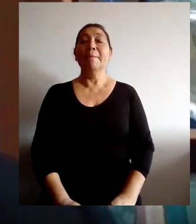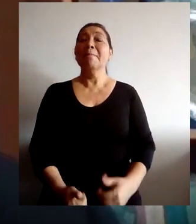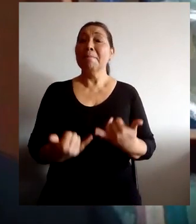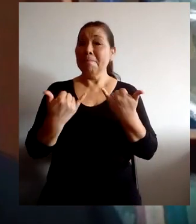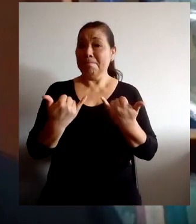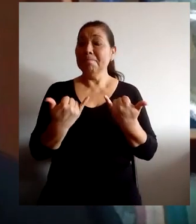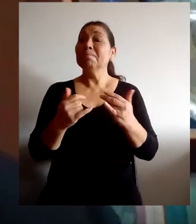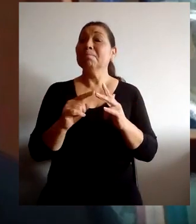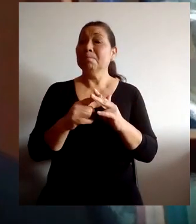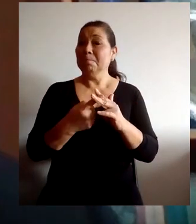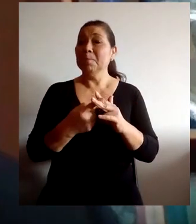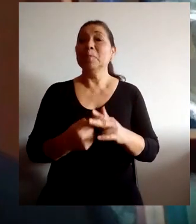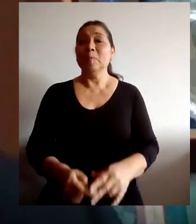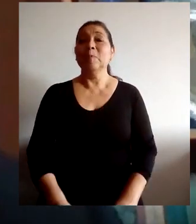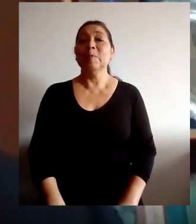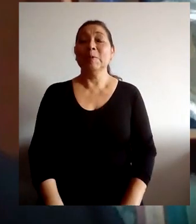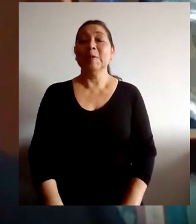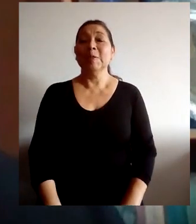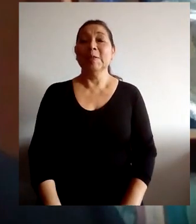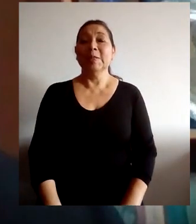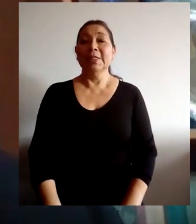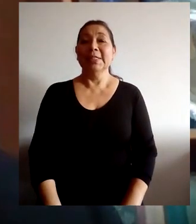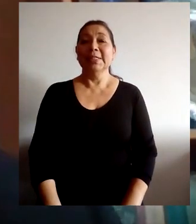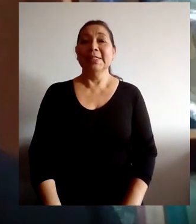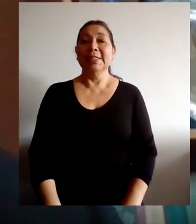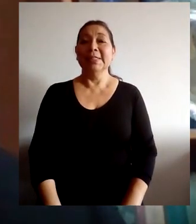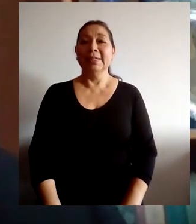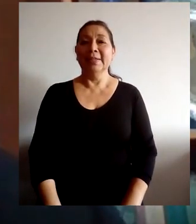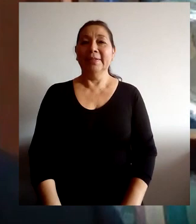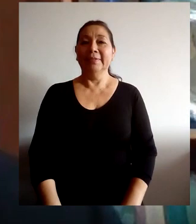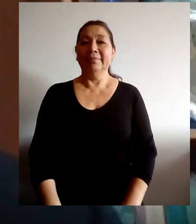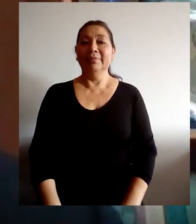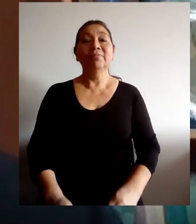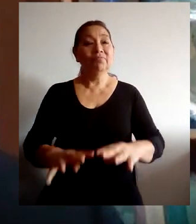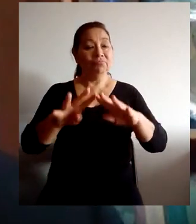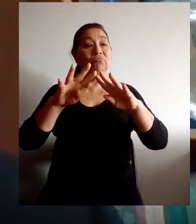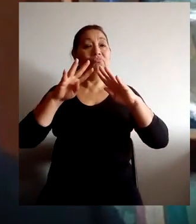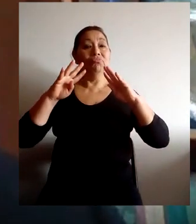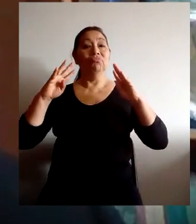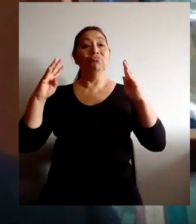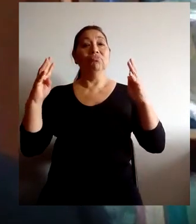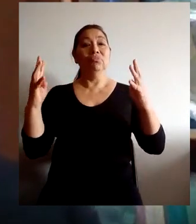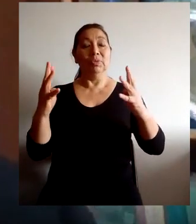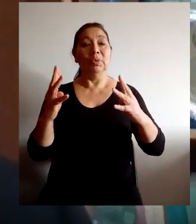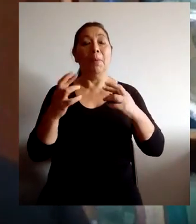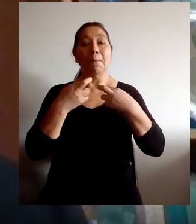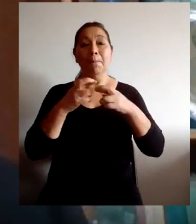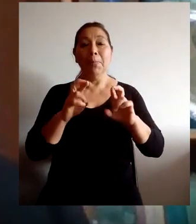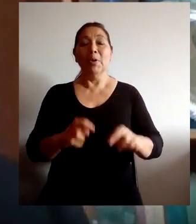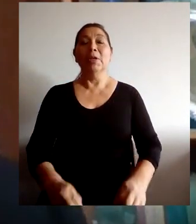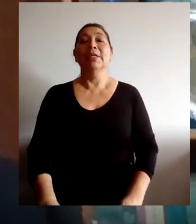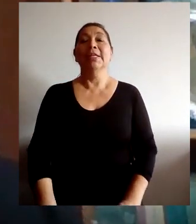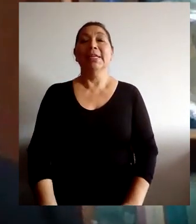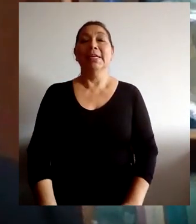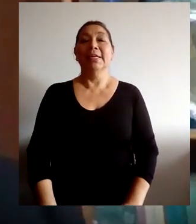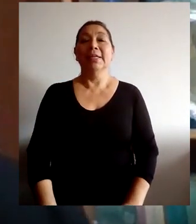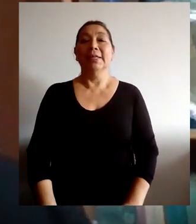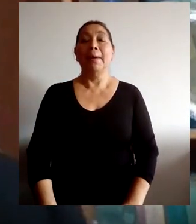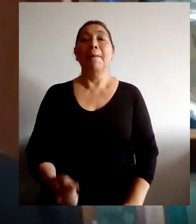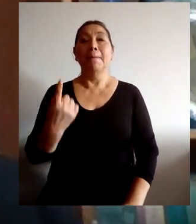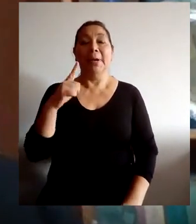audiencia pública convocada para la fecha. Iniciada esta audiencia